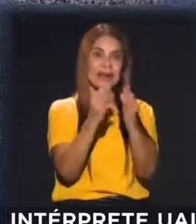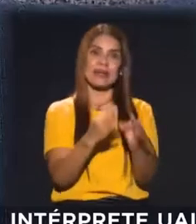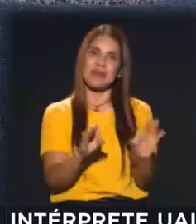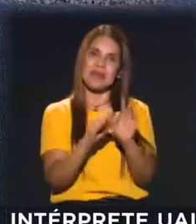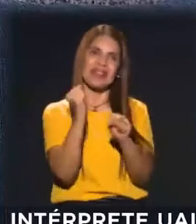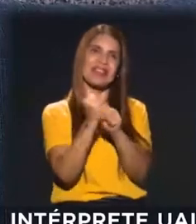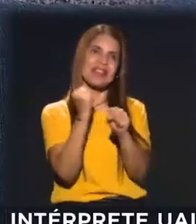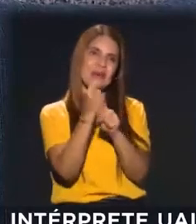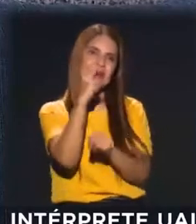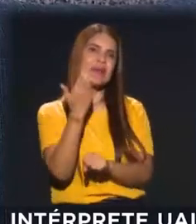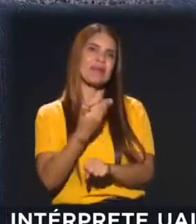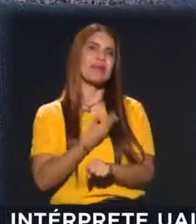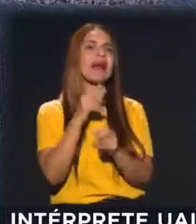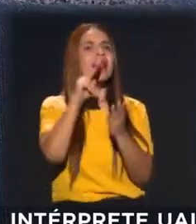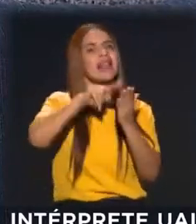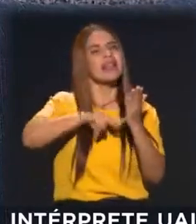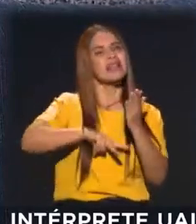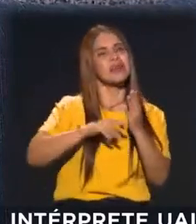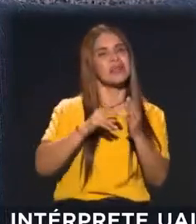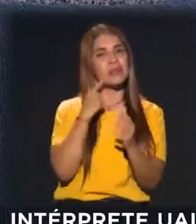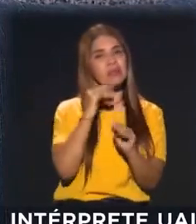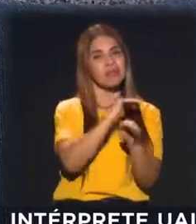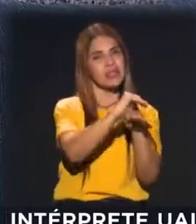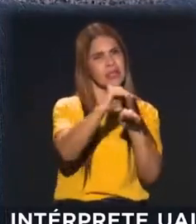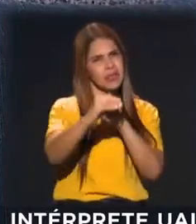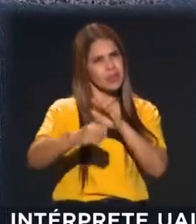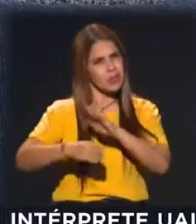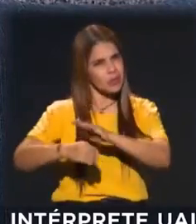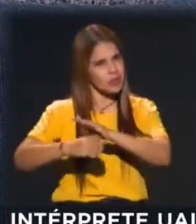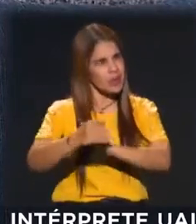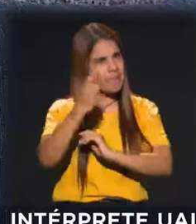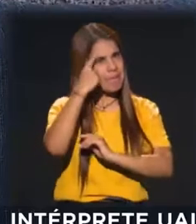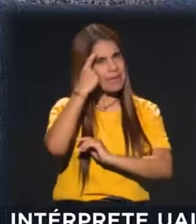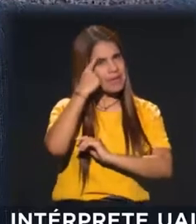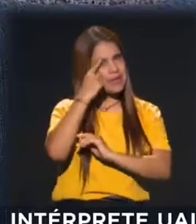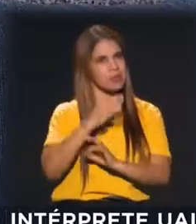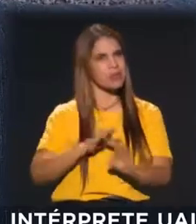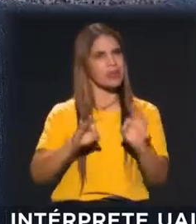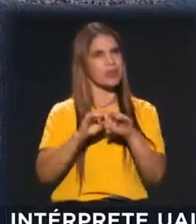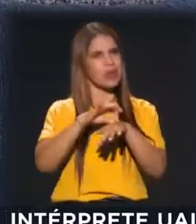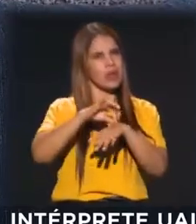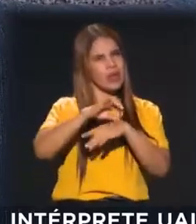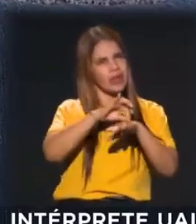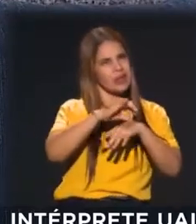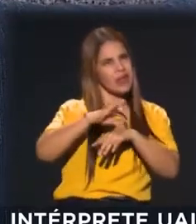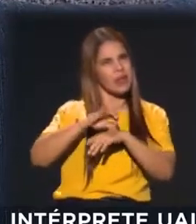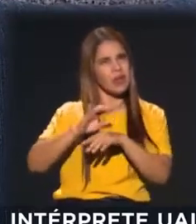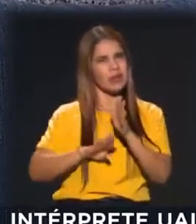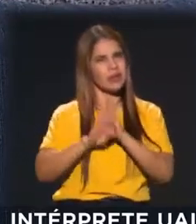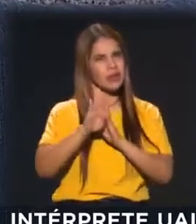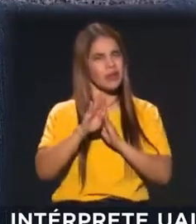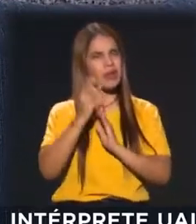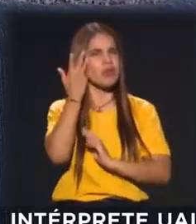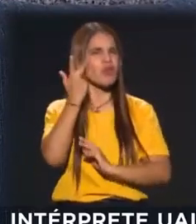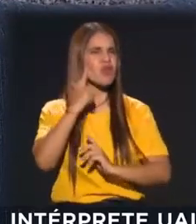asunto que creo también en el tema de lectura, y esto yo he hecho una invitación permanente a que lo pensemos no solo desde neurodesarrollo, sino también desde